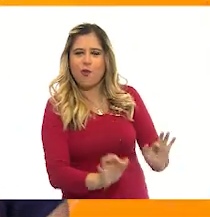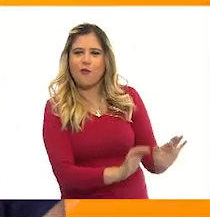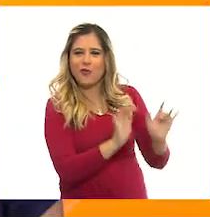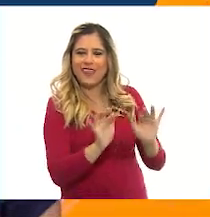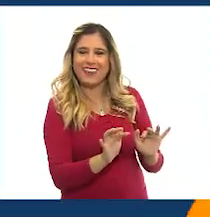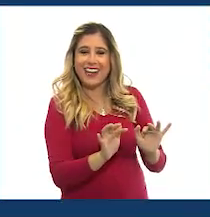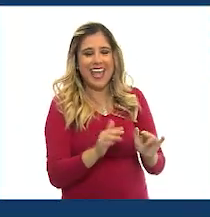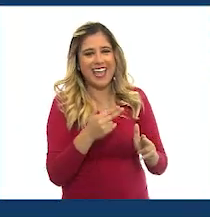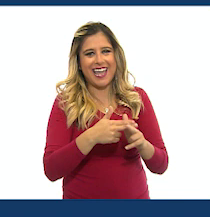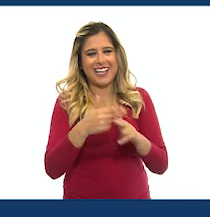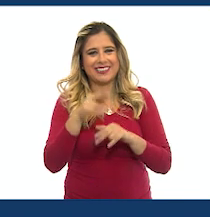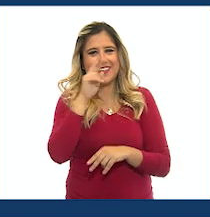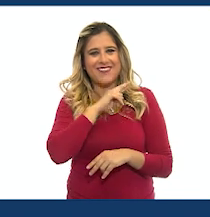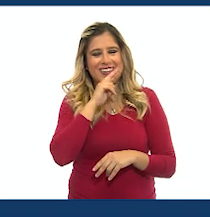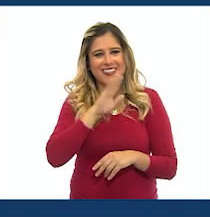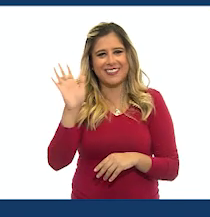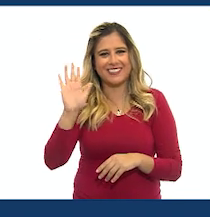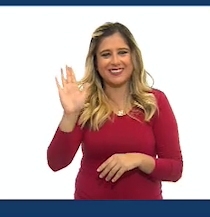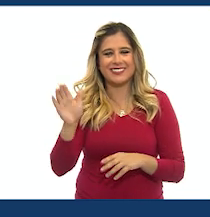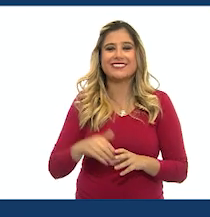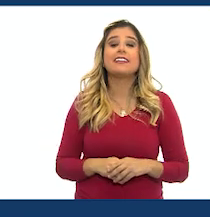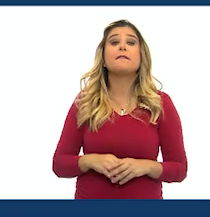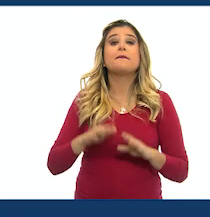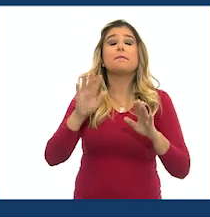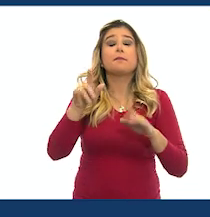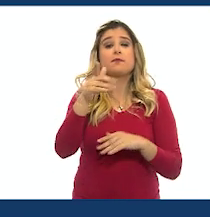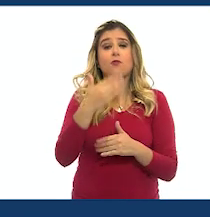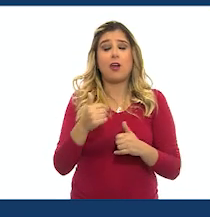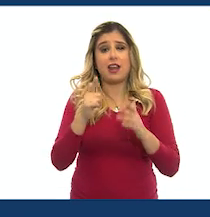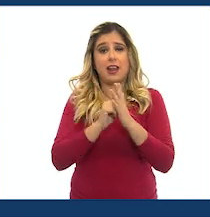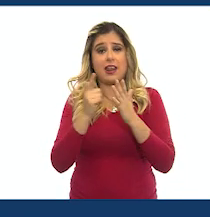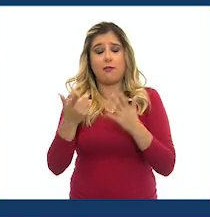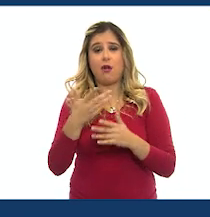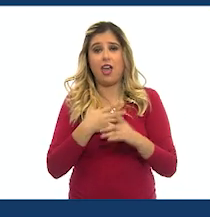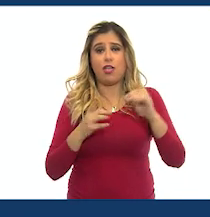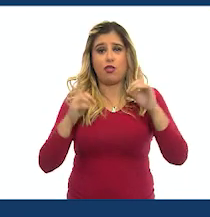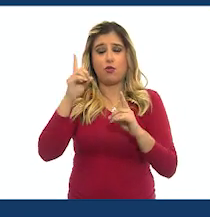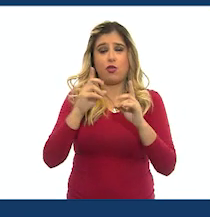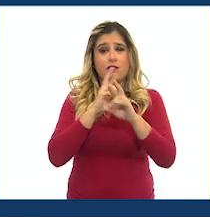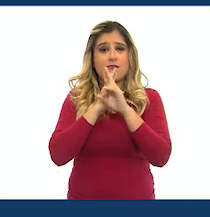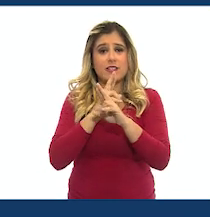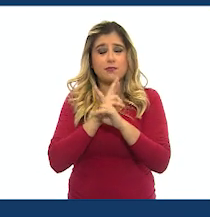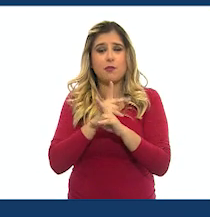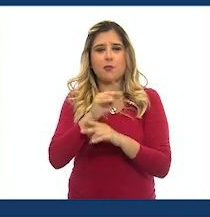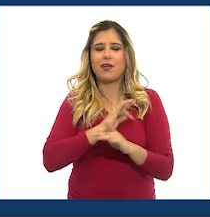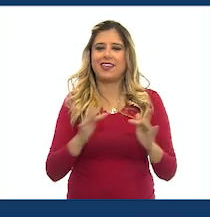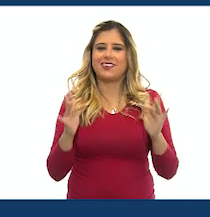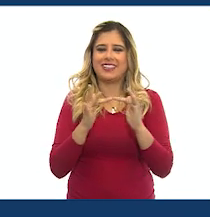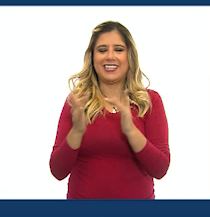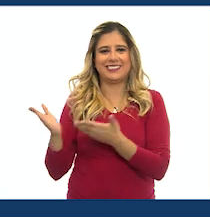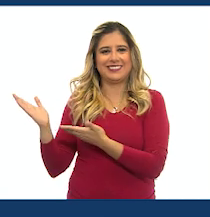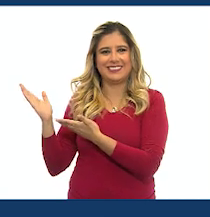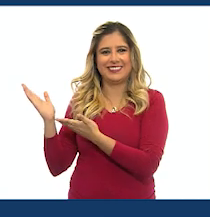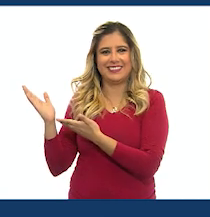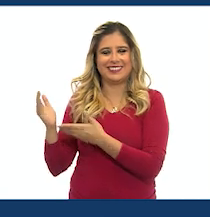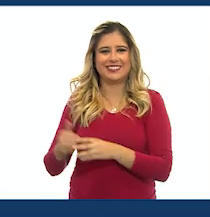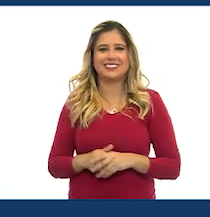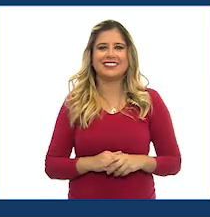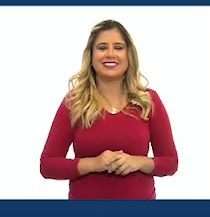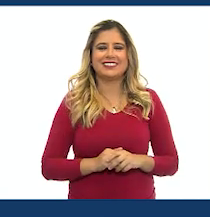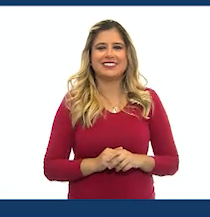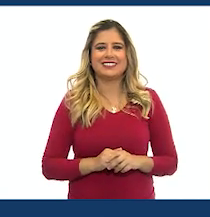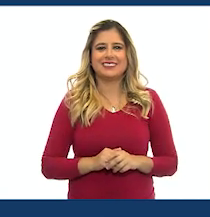pronto! Si no tienes el libro de texto o necesitas ayuda para responder las preguntas, contáctanos.